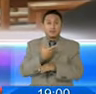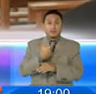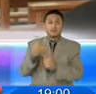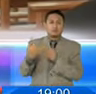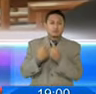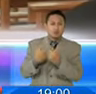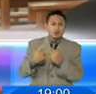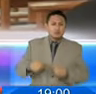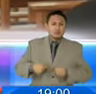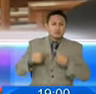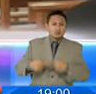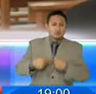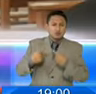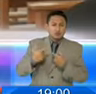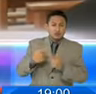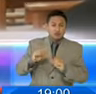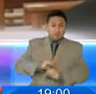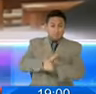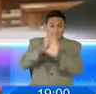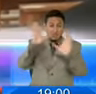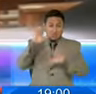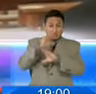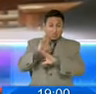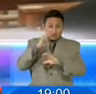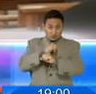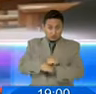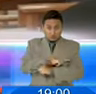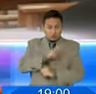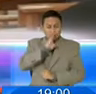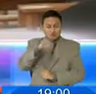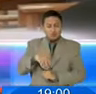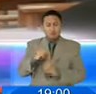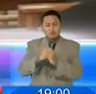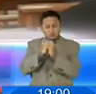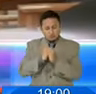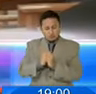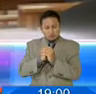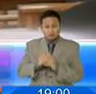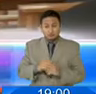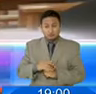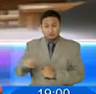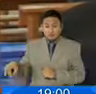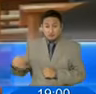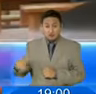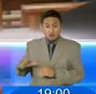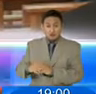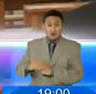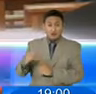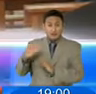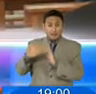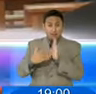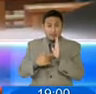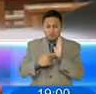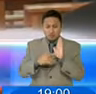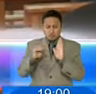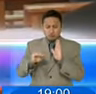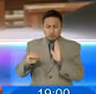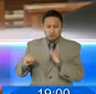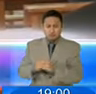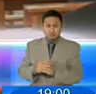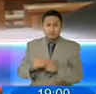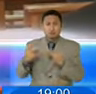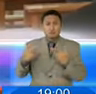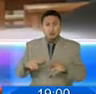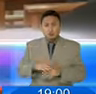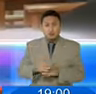diario con Dios en la mañana y en la tarde en la oración un predicador incansable y convencido además muy